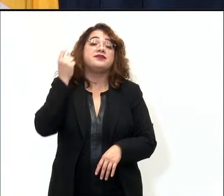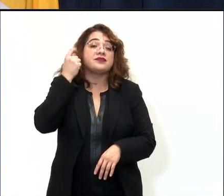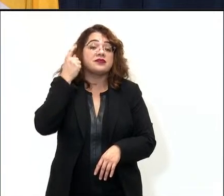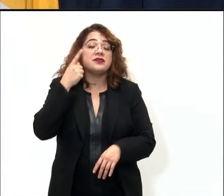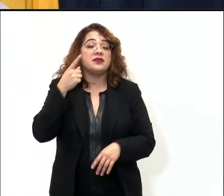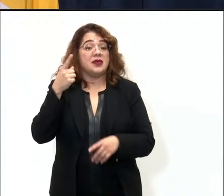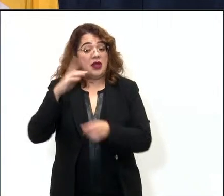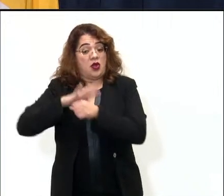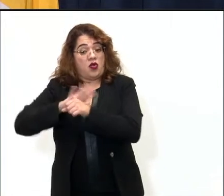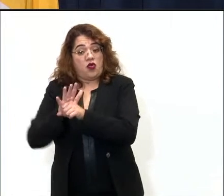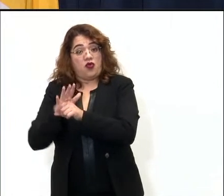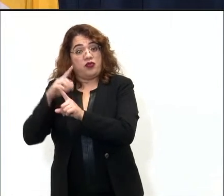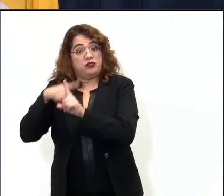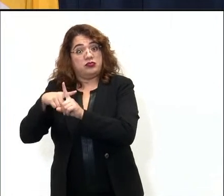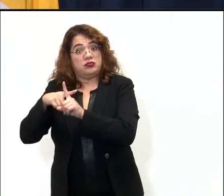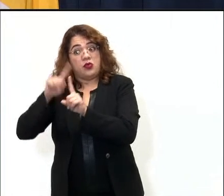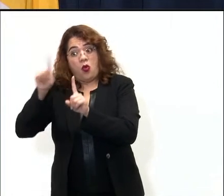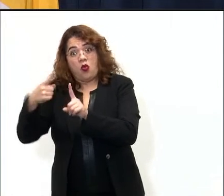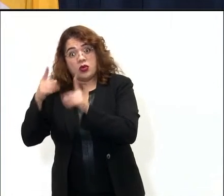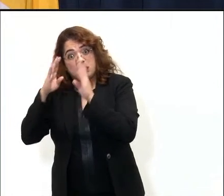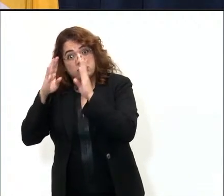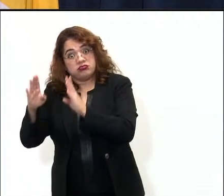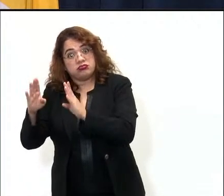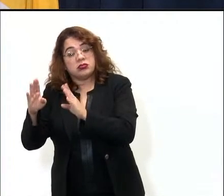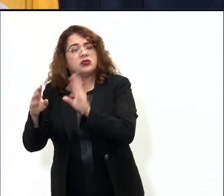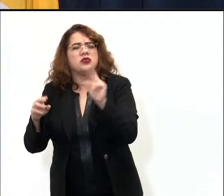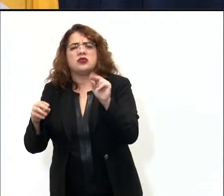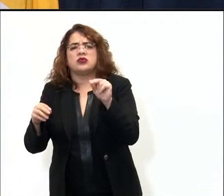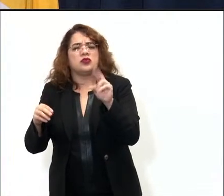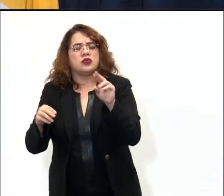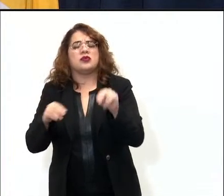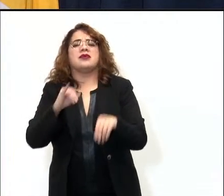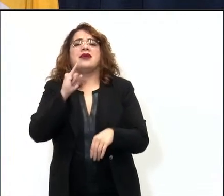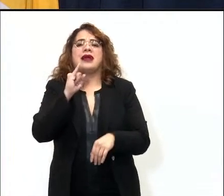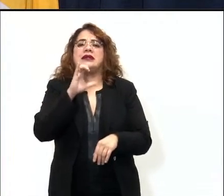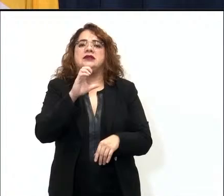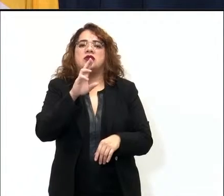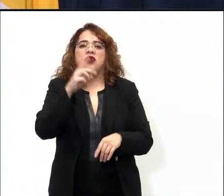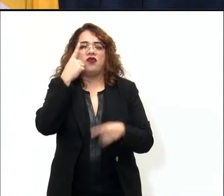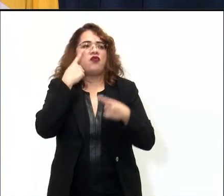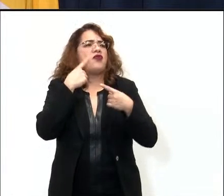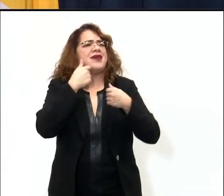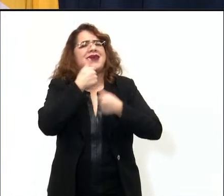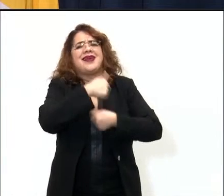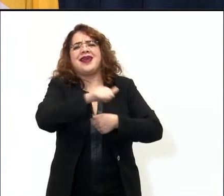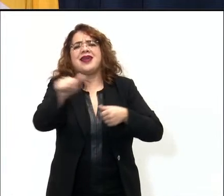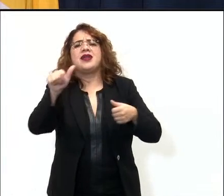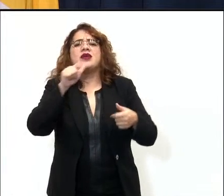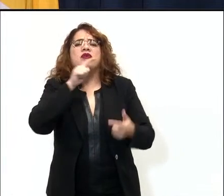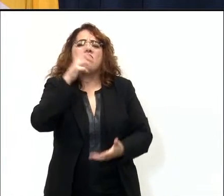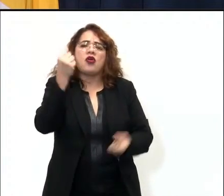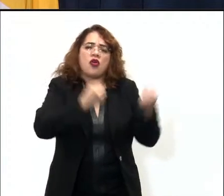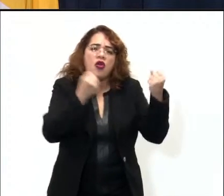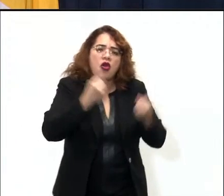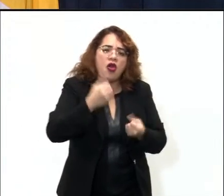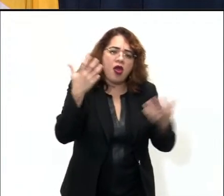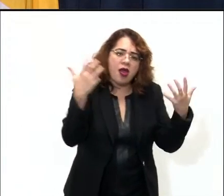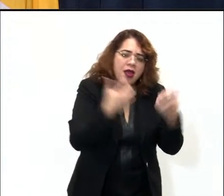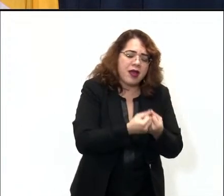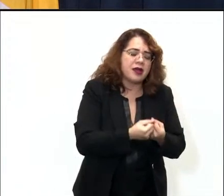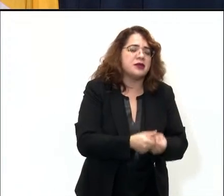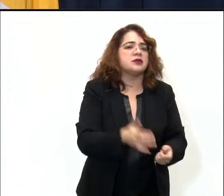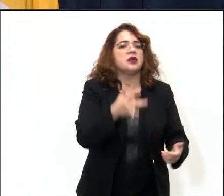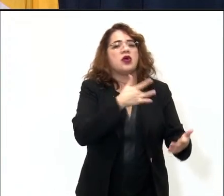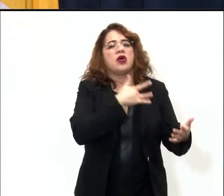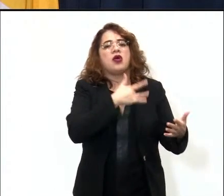se requieren para personas con COVID-19, sino quizá también aquellos que tengan un accidente automovilístico o